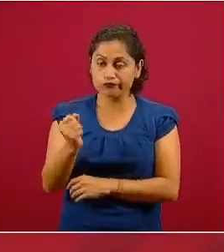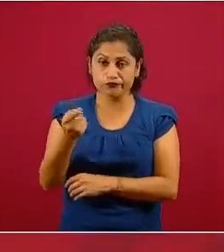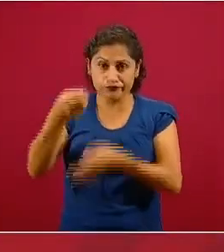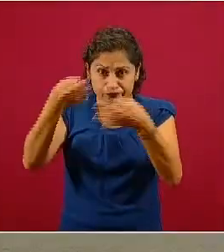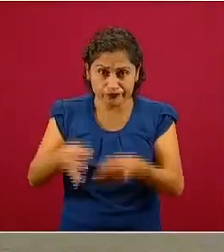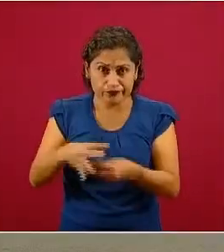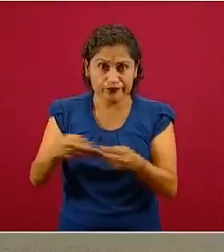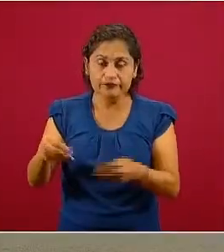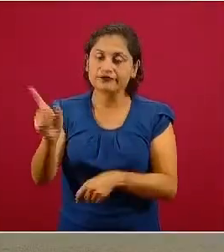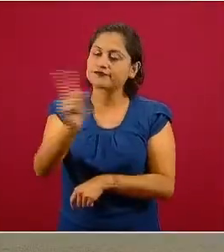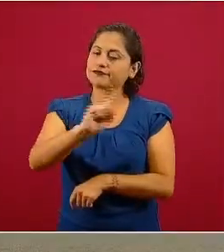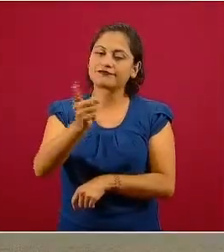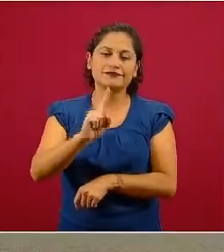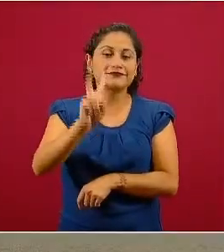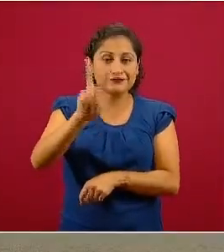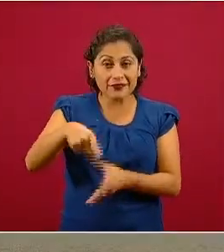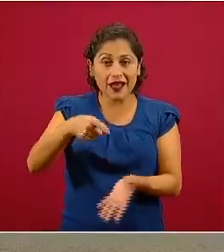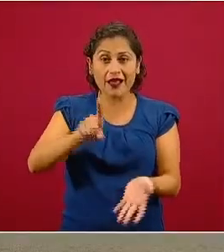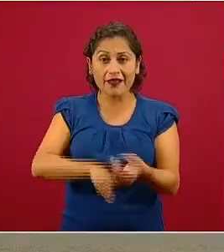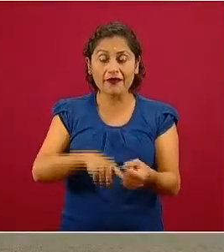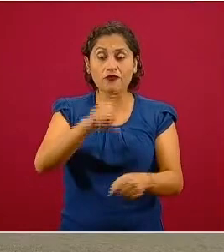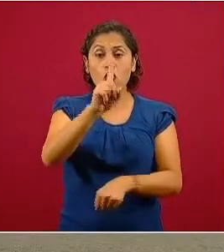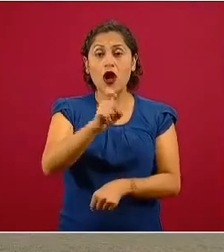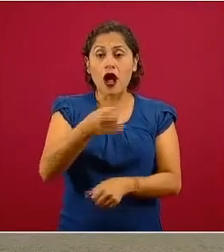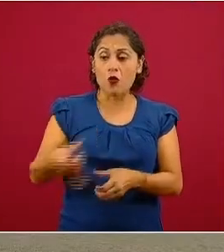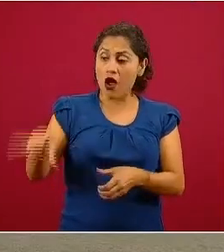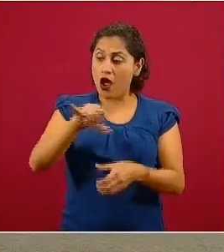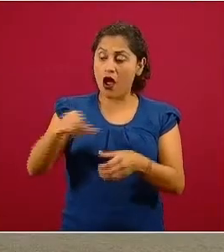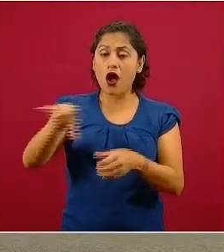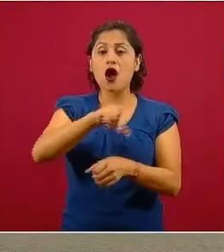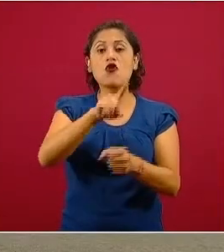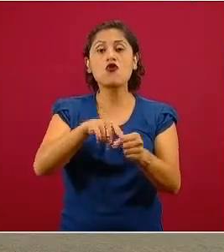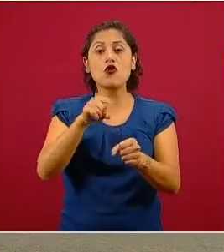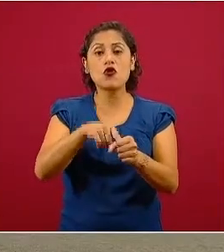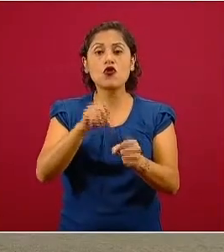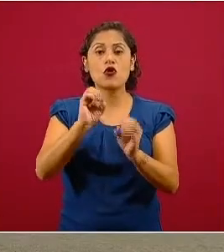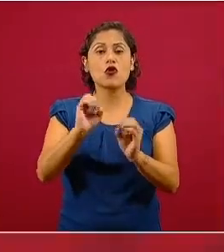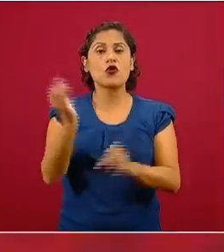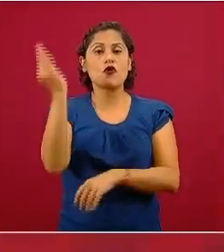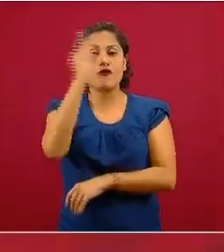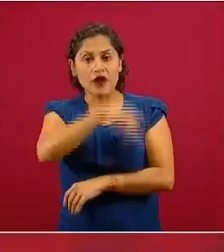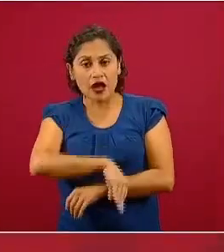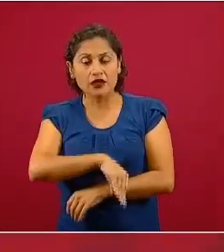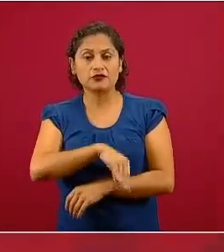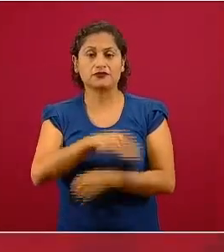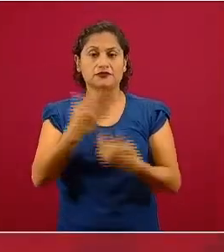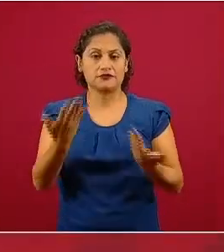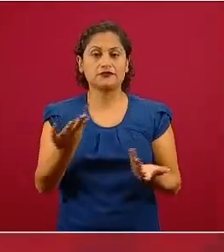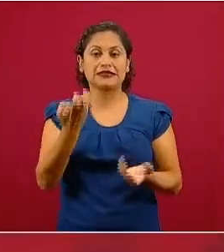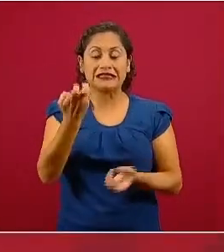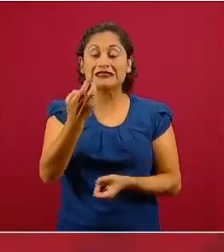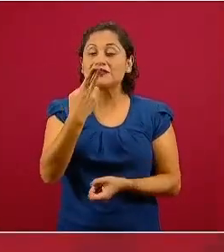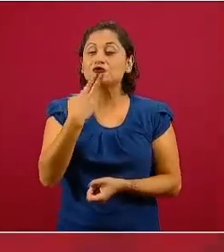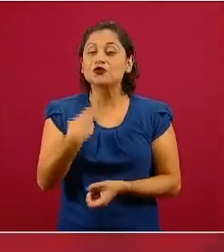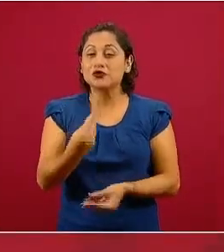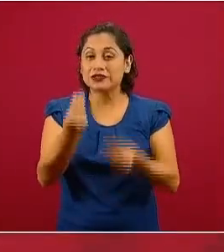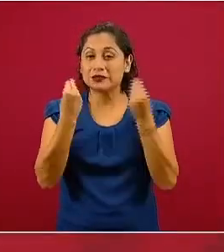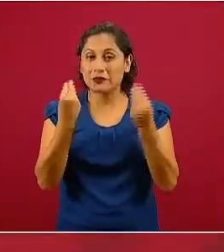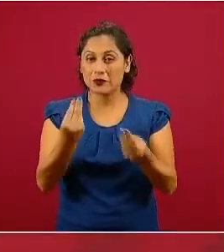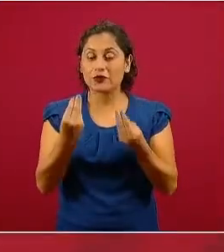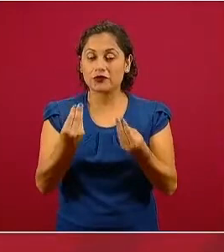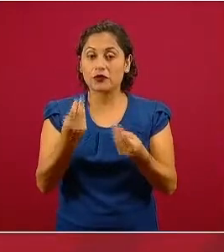son agua con colorantes y saborizantes artificiales y azúcar añadida, sobre todo fructosa. Eso es un